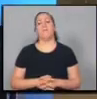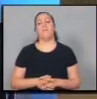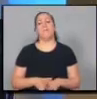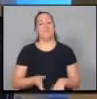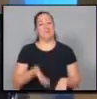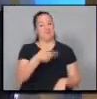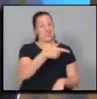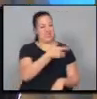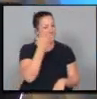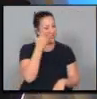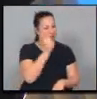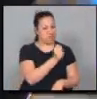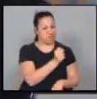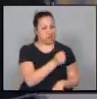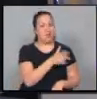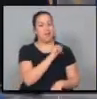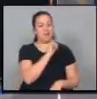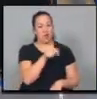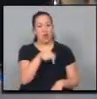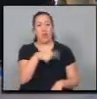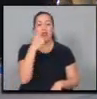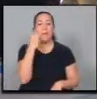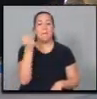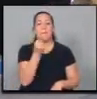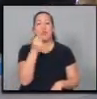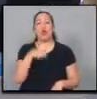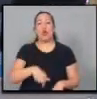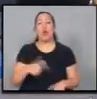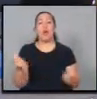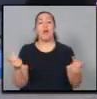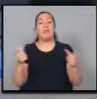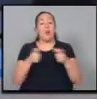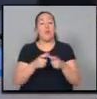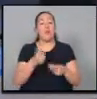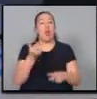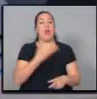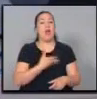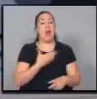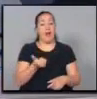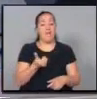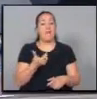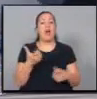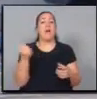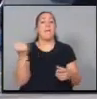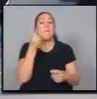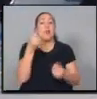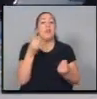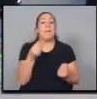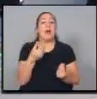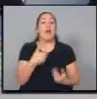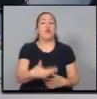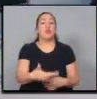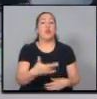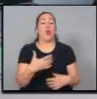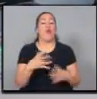Alejo hace un ratito. Hoy es una jornada clave, porque va a haber una reunión en AFA, clave para el futuro del fútbol argentino.